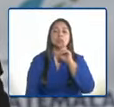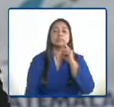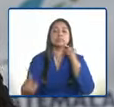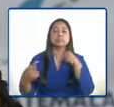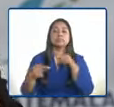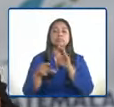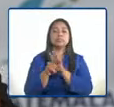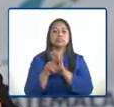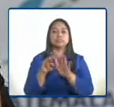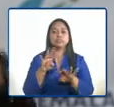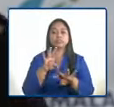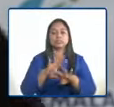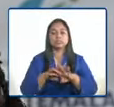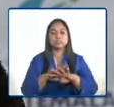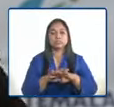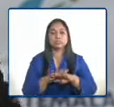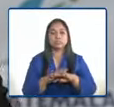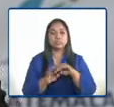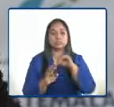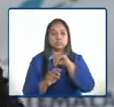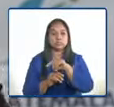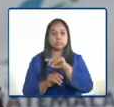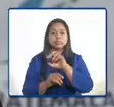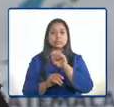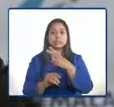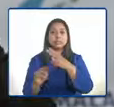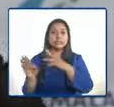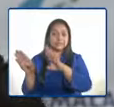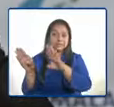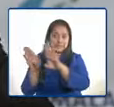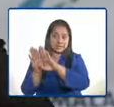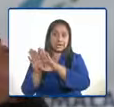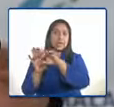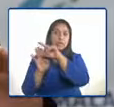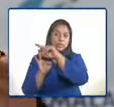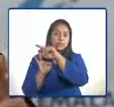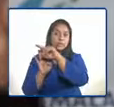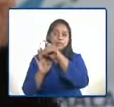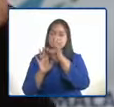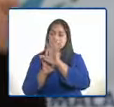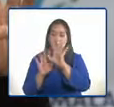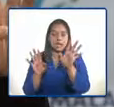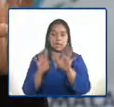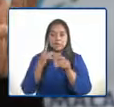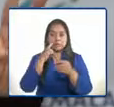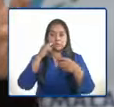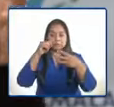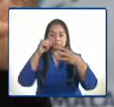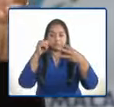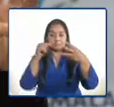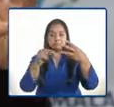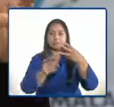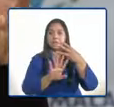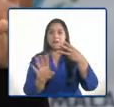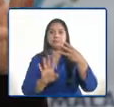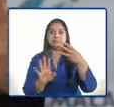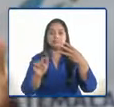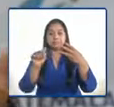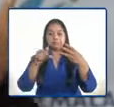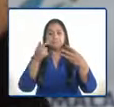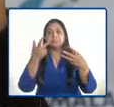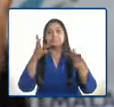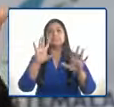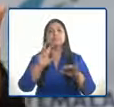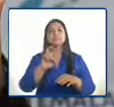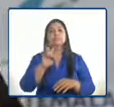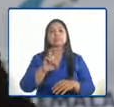penal. Este es el régimen cerrado, y con esto ya cumplimos los tres regímenes que necesita la ley en Guatemala,